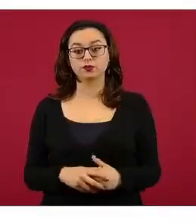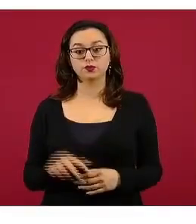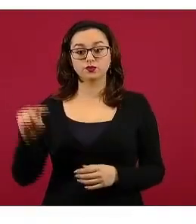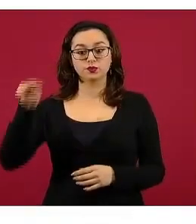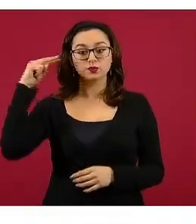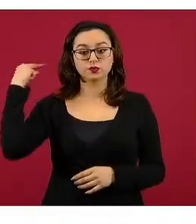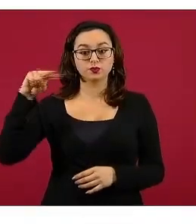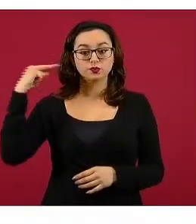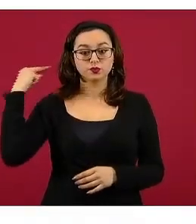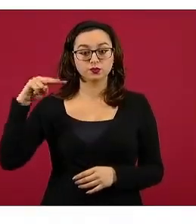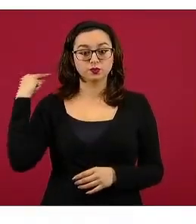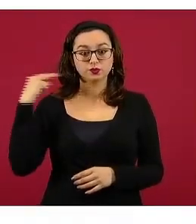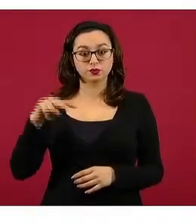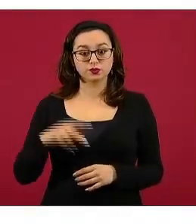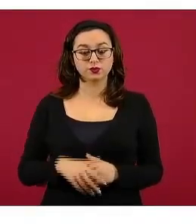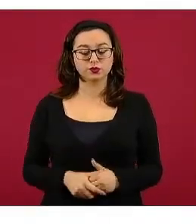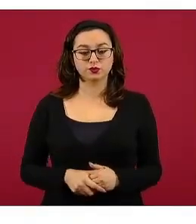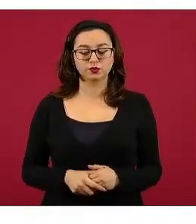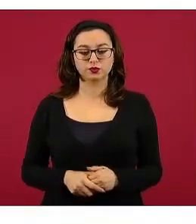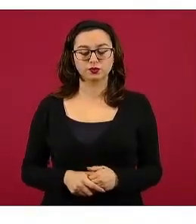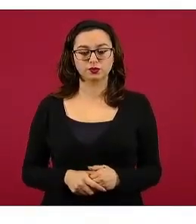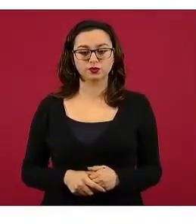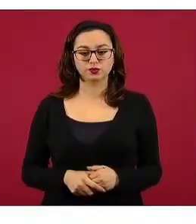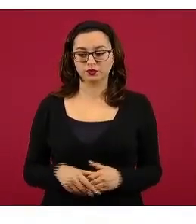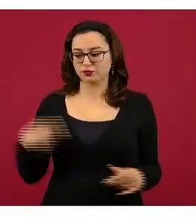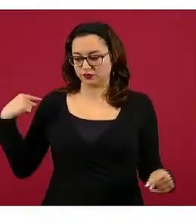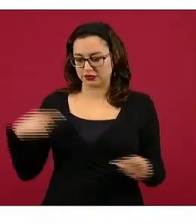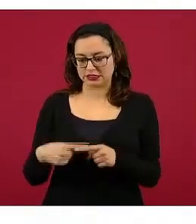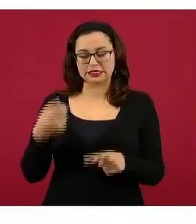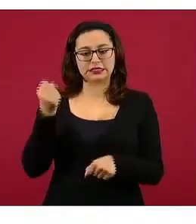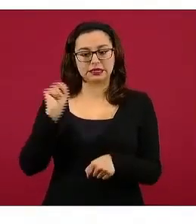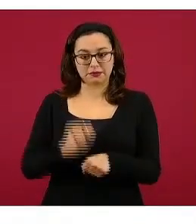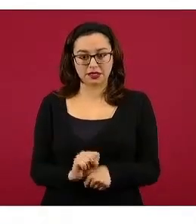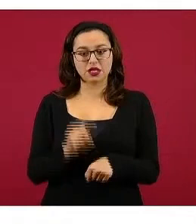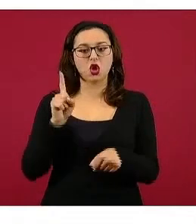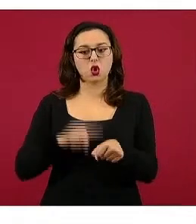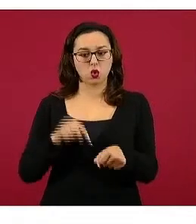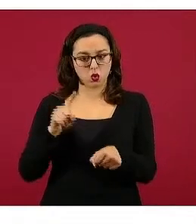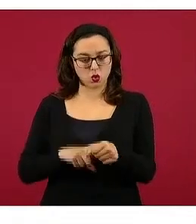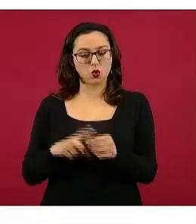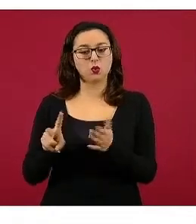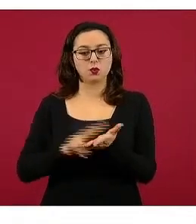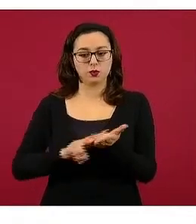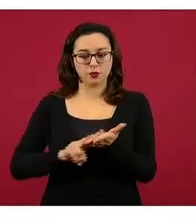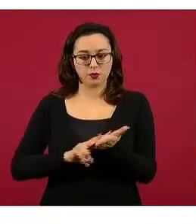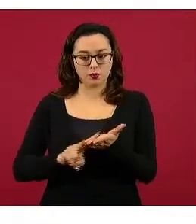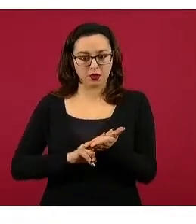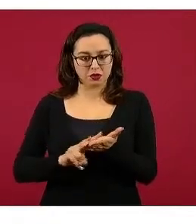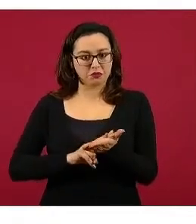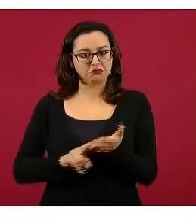Veracruz, el estado que esta semana se incorpora a los estados en verde, tiene un